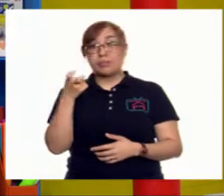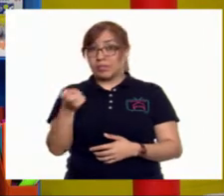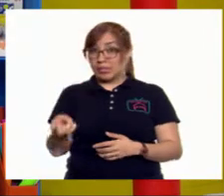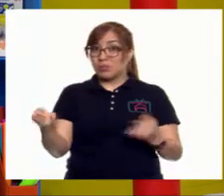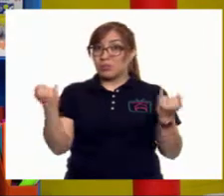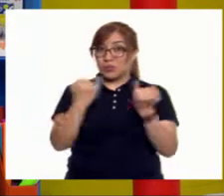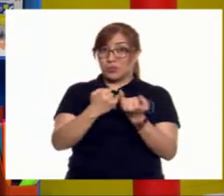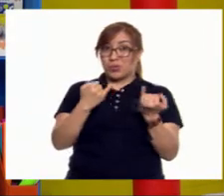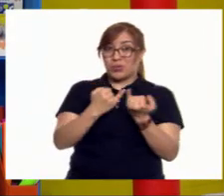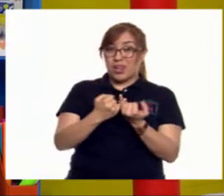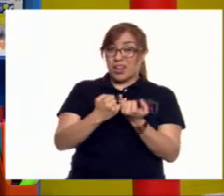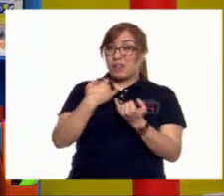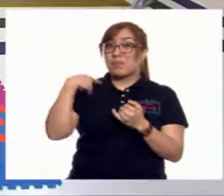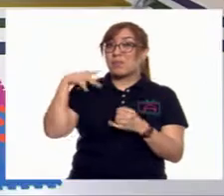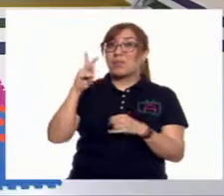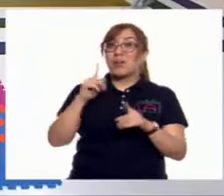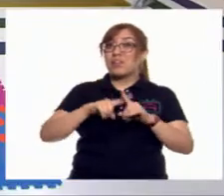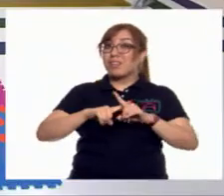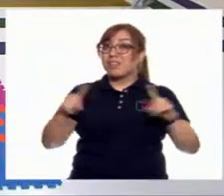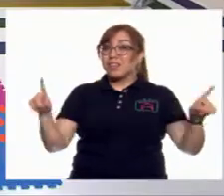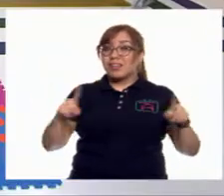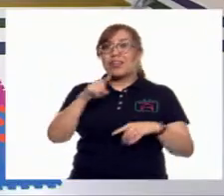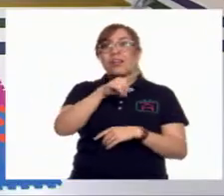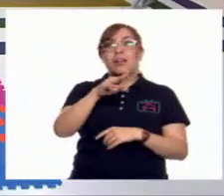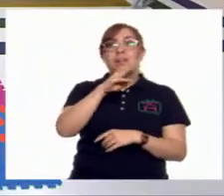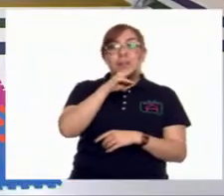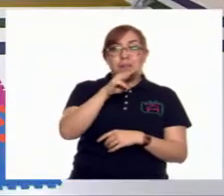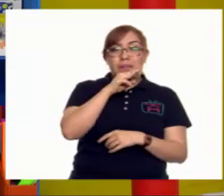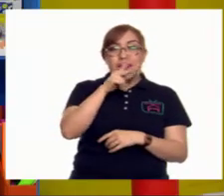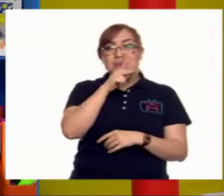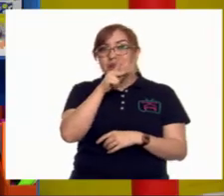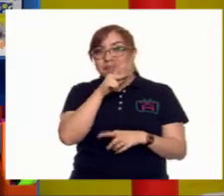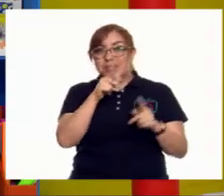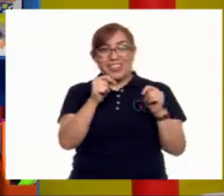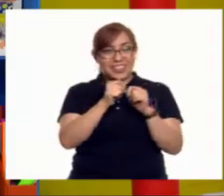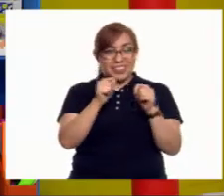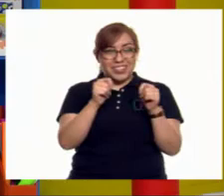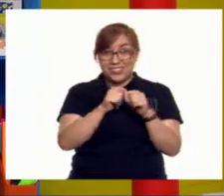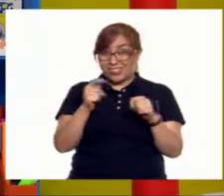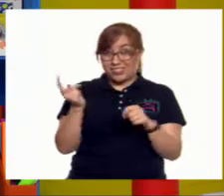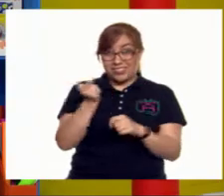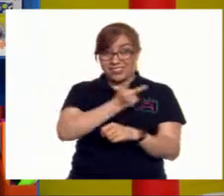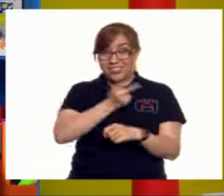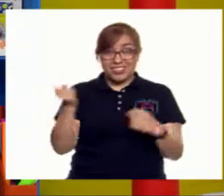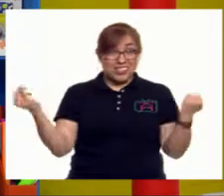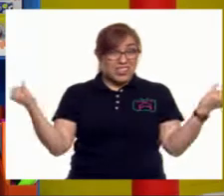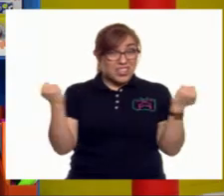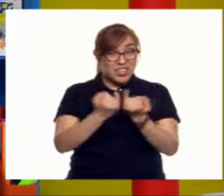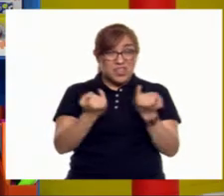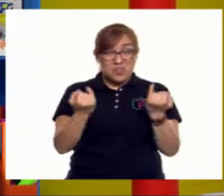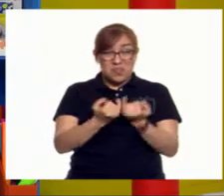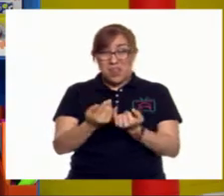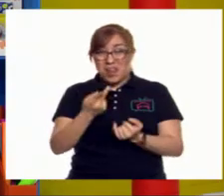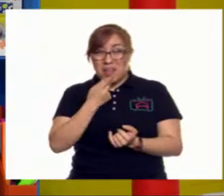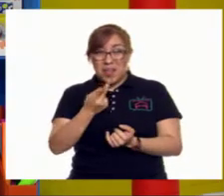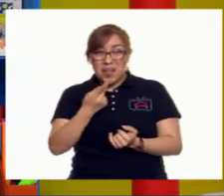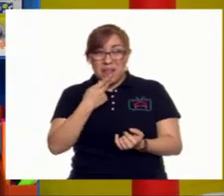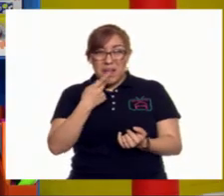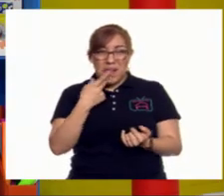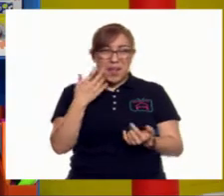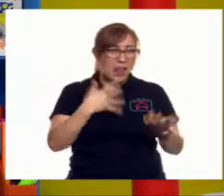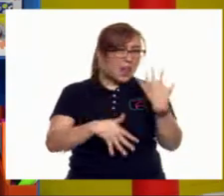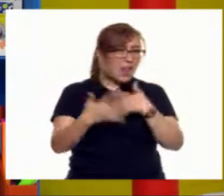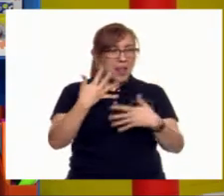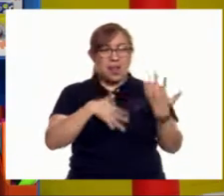su mamá o su abuela o un tío, no le hablarían exactamente igual. La situación, claro, prácticamente es la